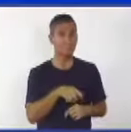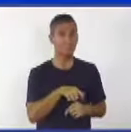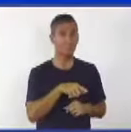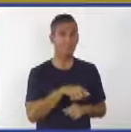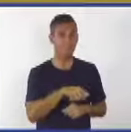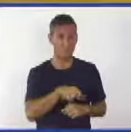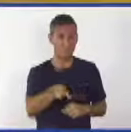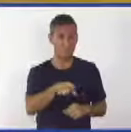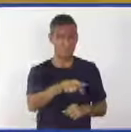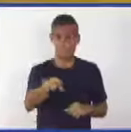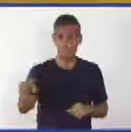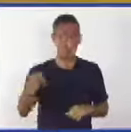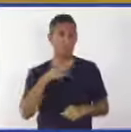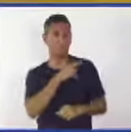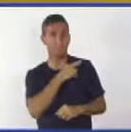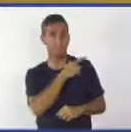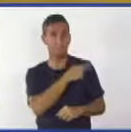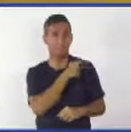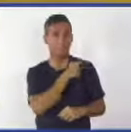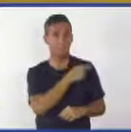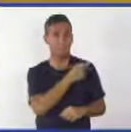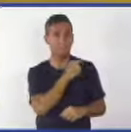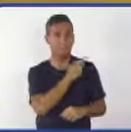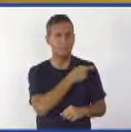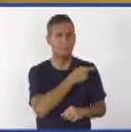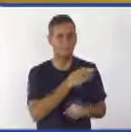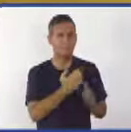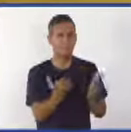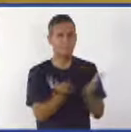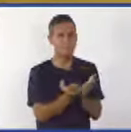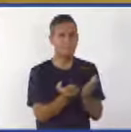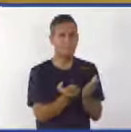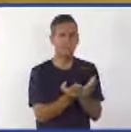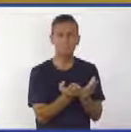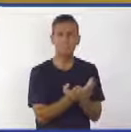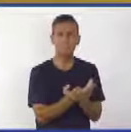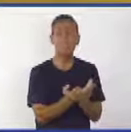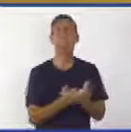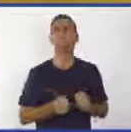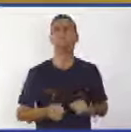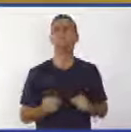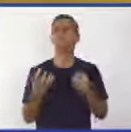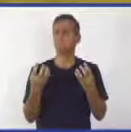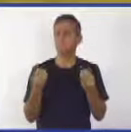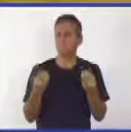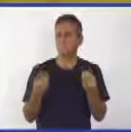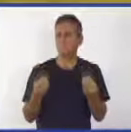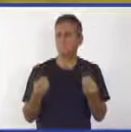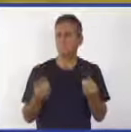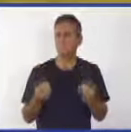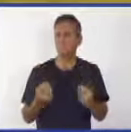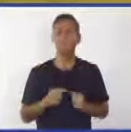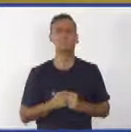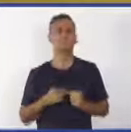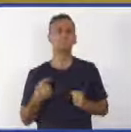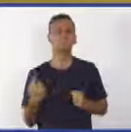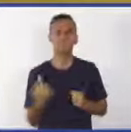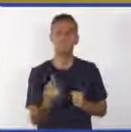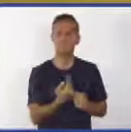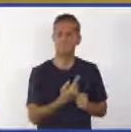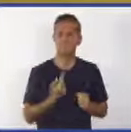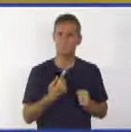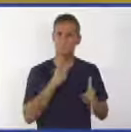llegue el próximo ustedes hayan dado muestras de esa responsabilidad de esa dedicación que les